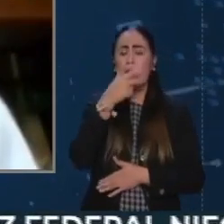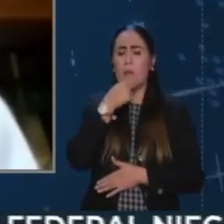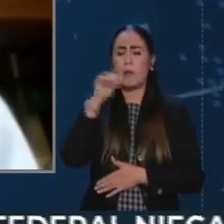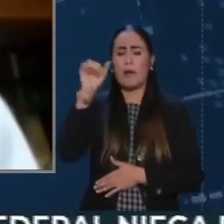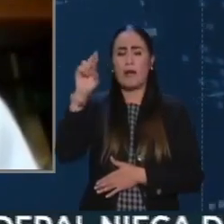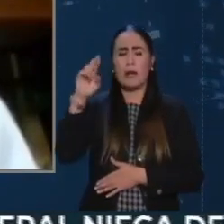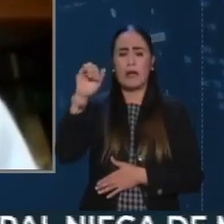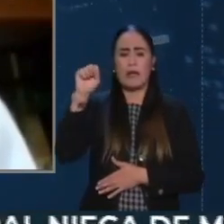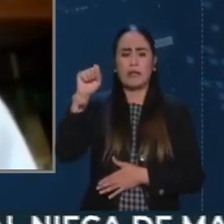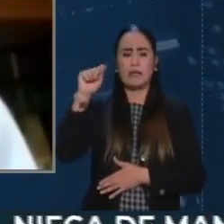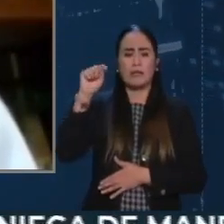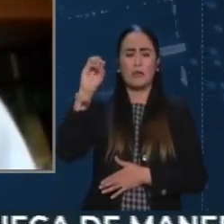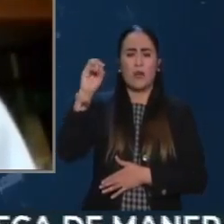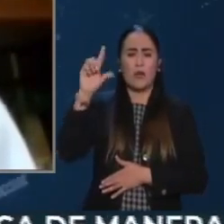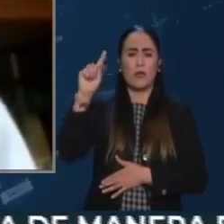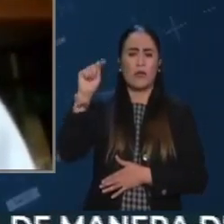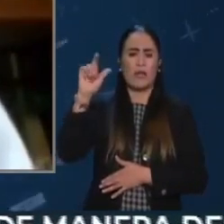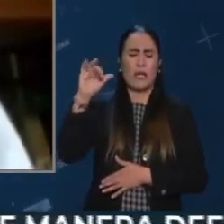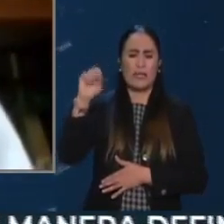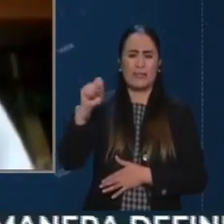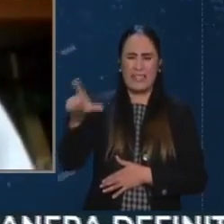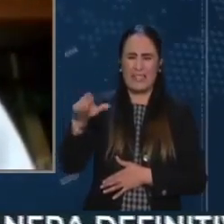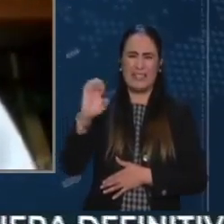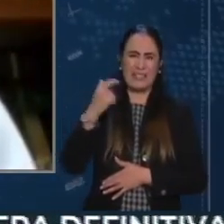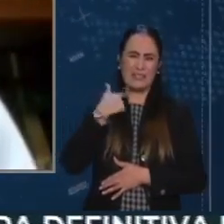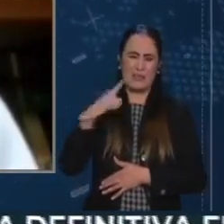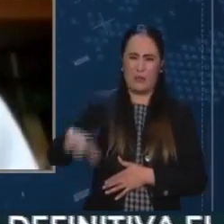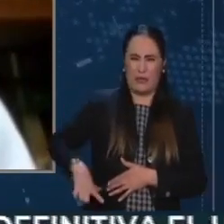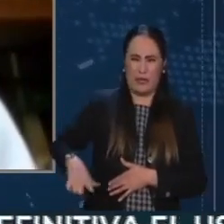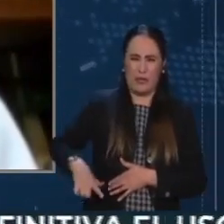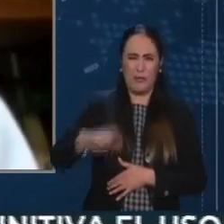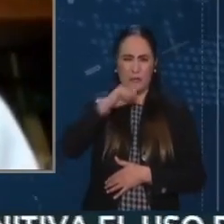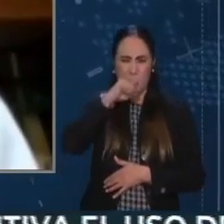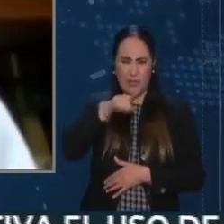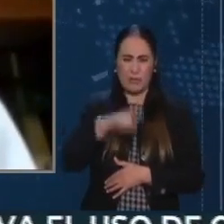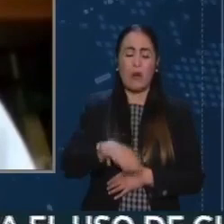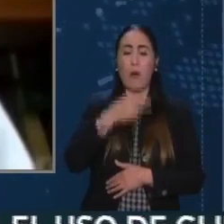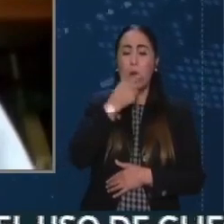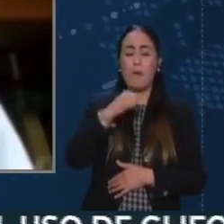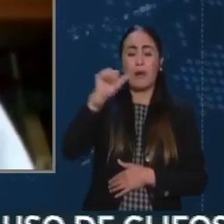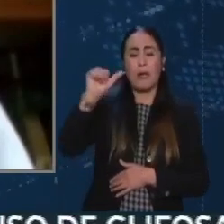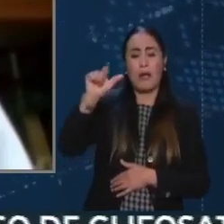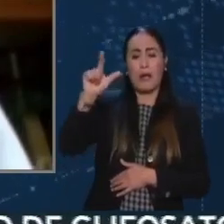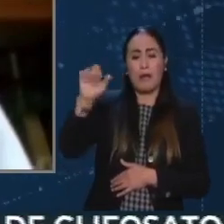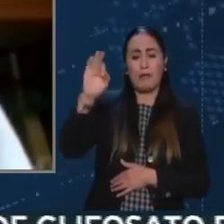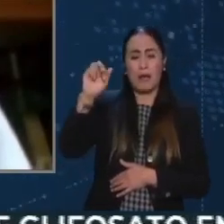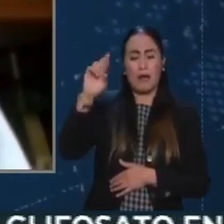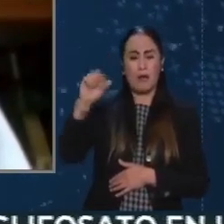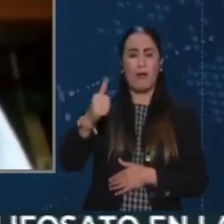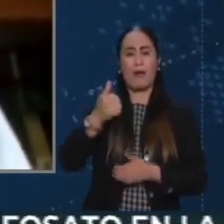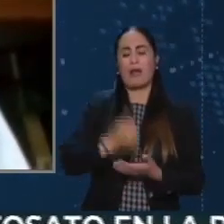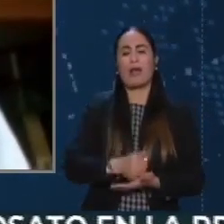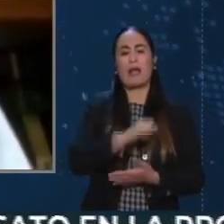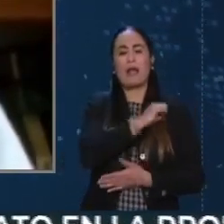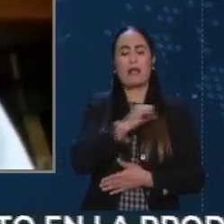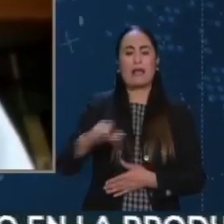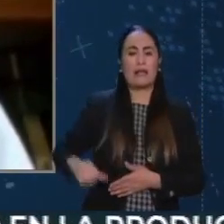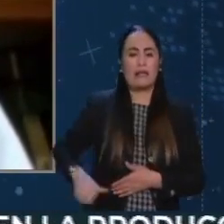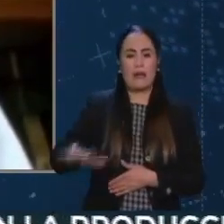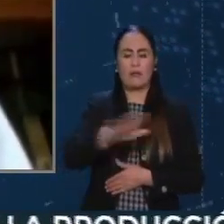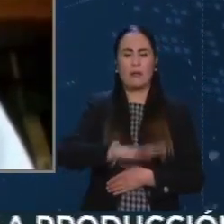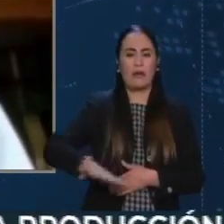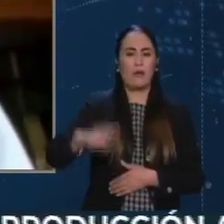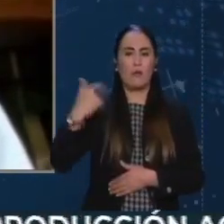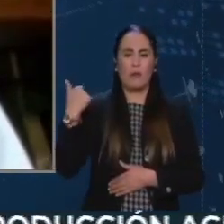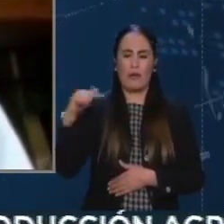Aristóteles Sandoval Díaz era el gobernador del estado de Jalisco, Enrique Alfaro había llegado a la alcaldía de Guadalajara en el 2015, lo